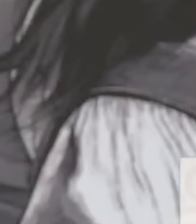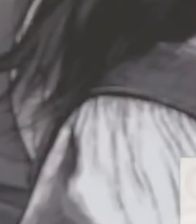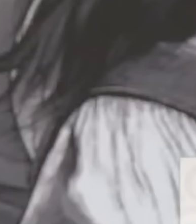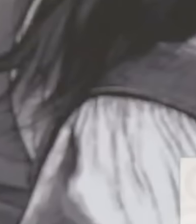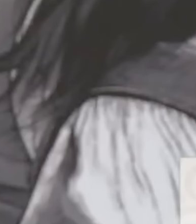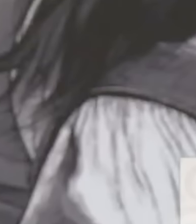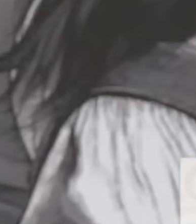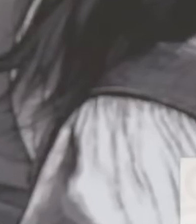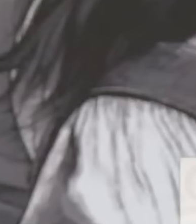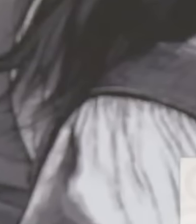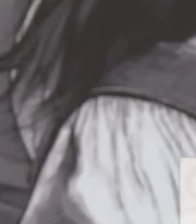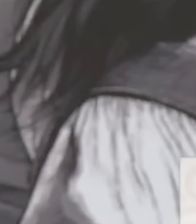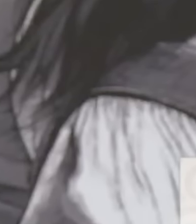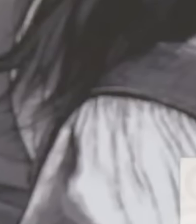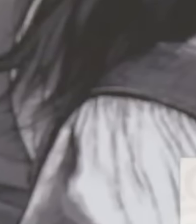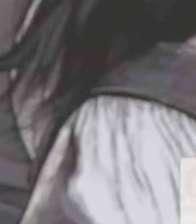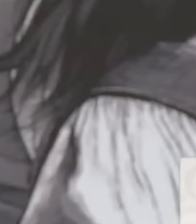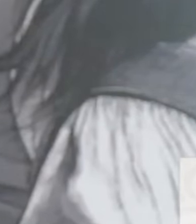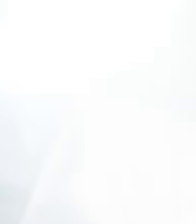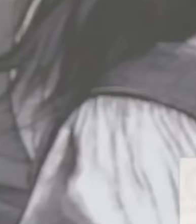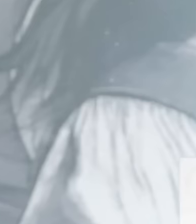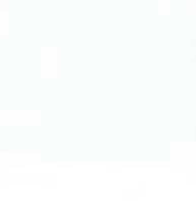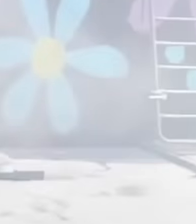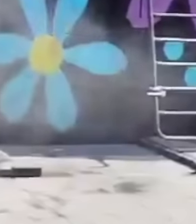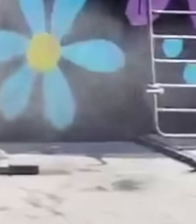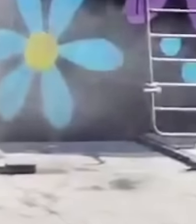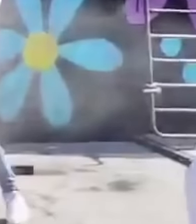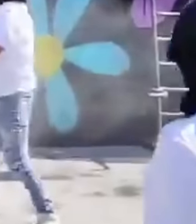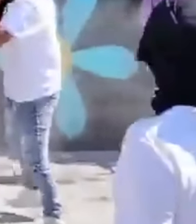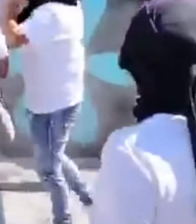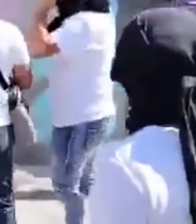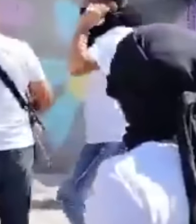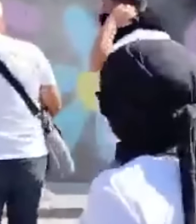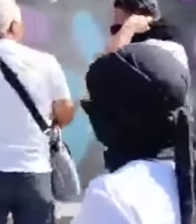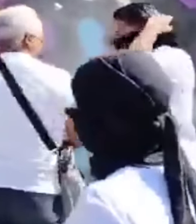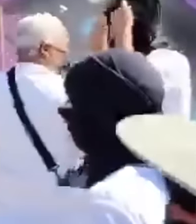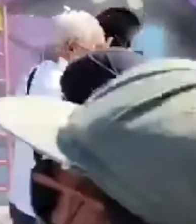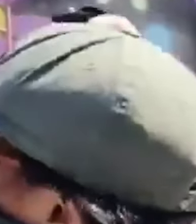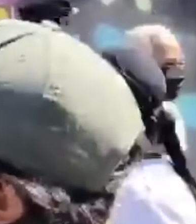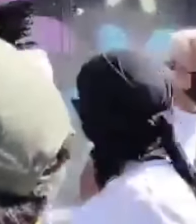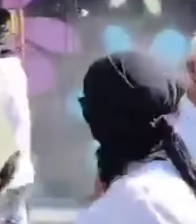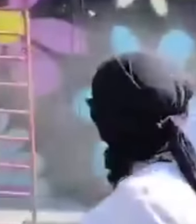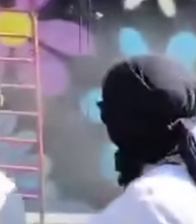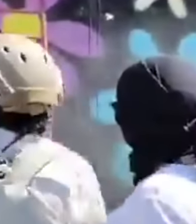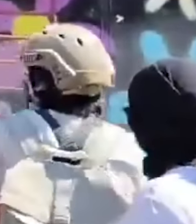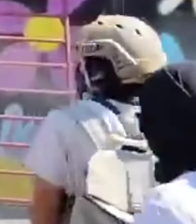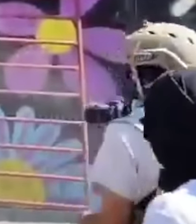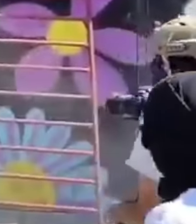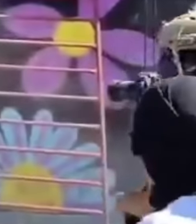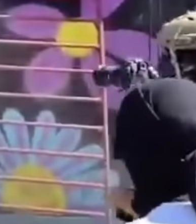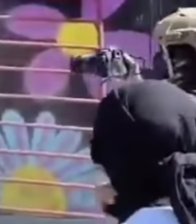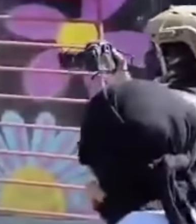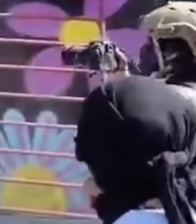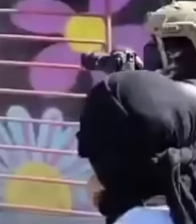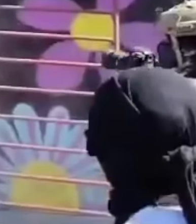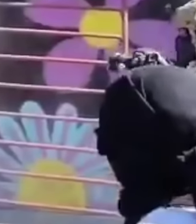los jóvenes están contra la transformación es falsa. Afirmó que la mayoría de los manifestantes eran los mismos de